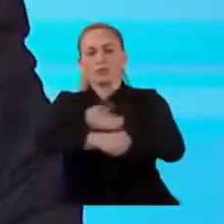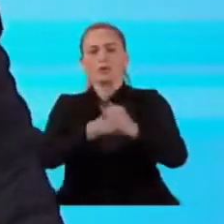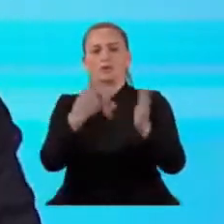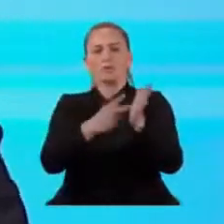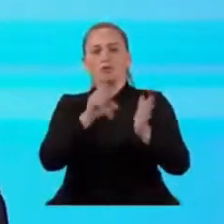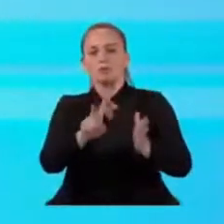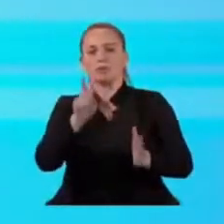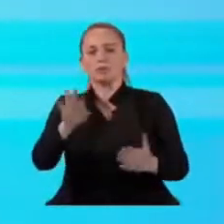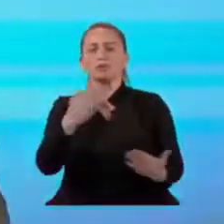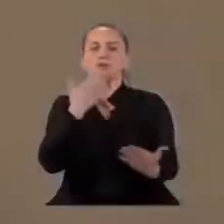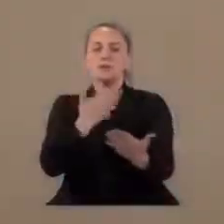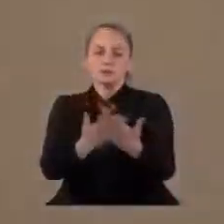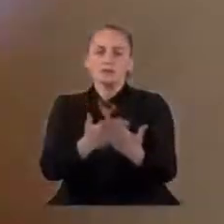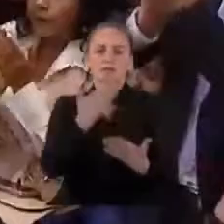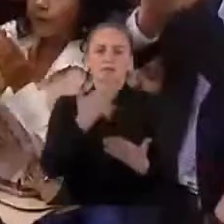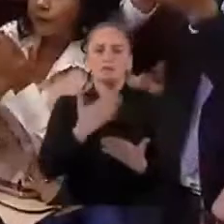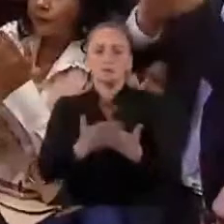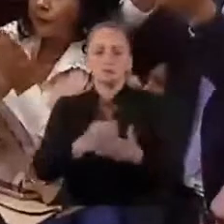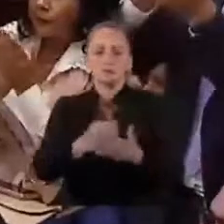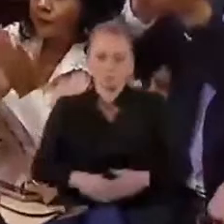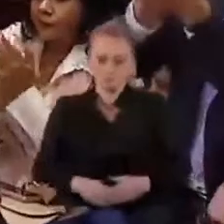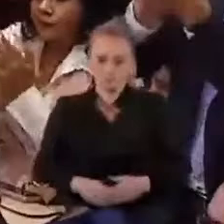2022-2023. Muchas gracias.